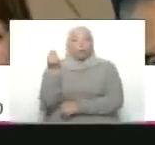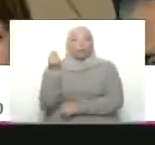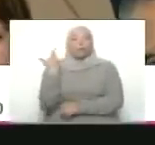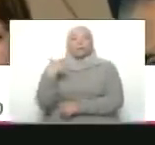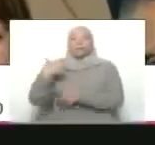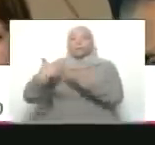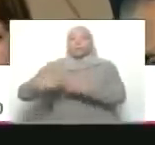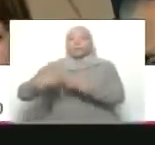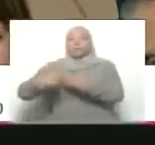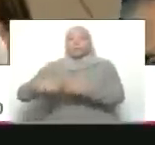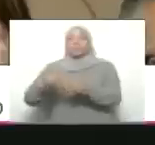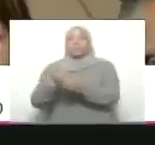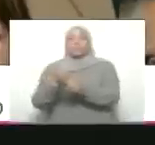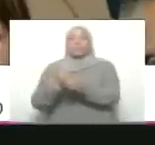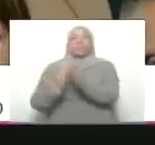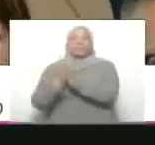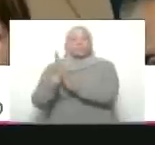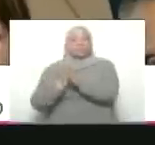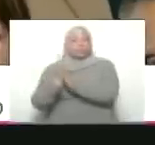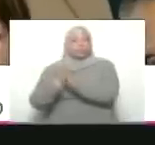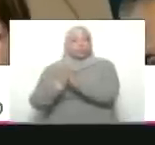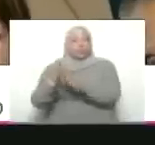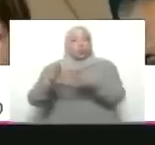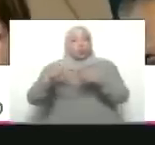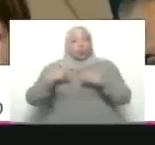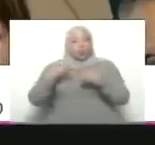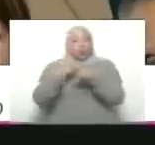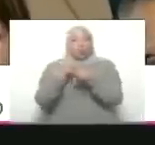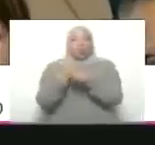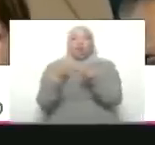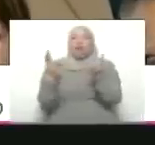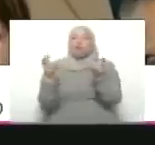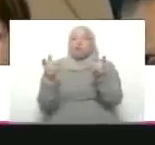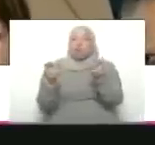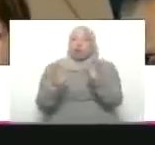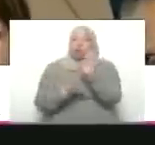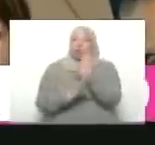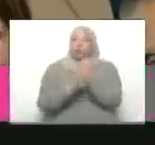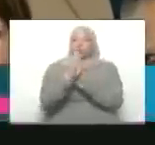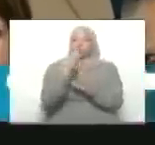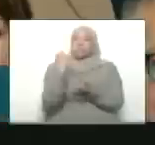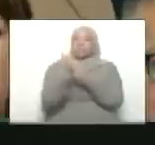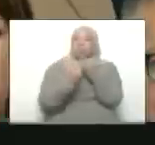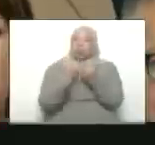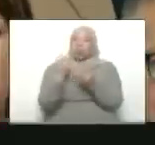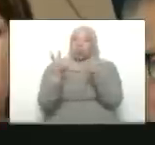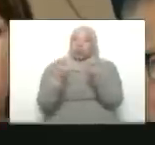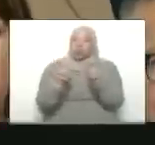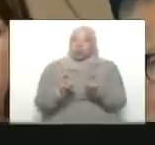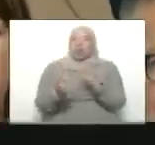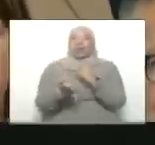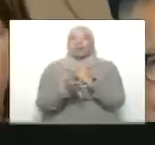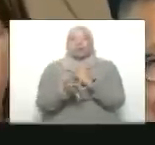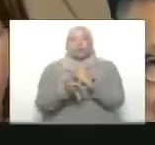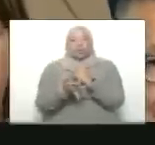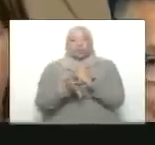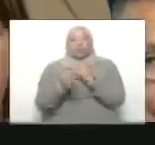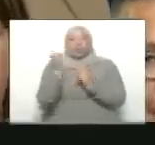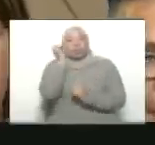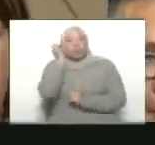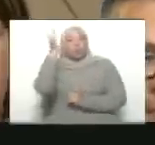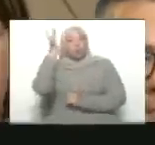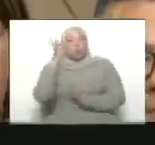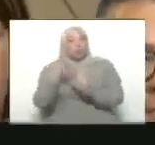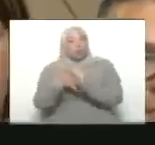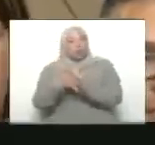en las fábricas y en las Industrias para reconocer también el trabajo de la innovación que nos ha permitido generar capacidades tecnológicas inventivas y